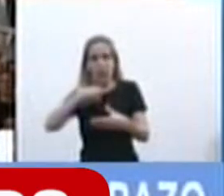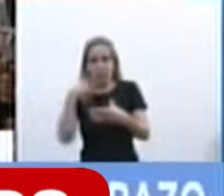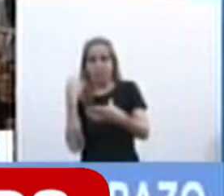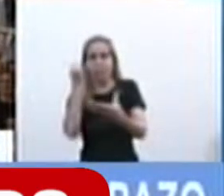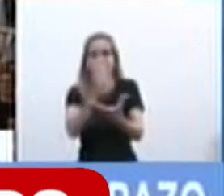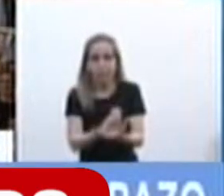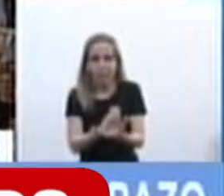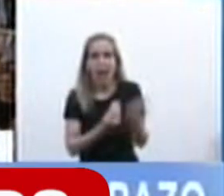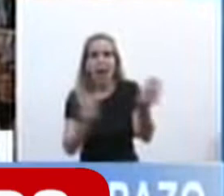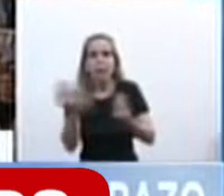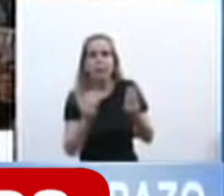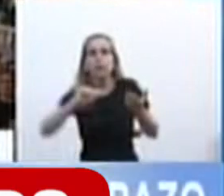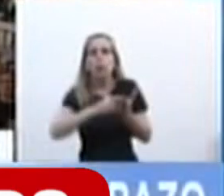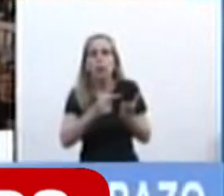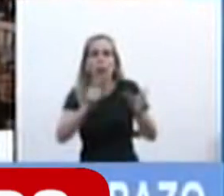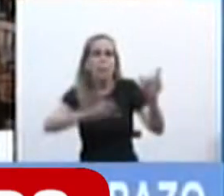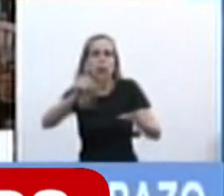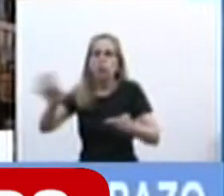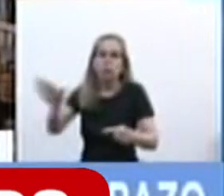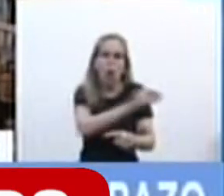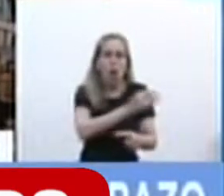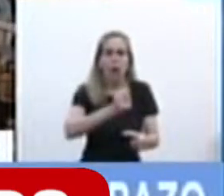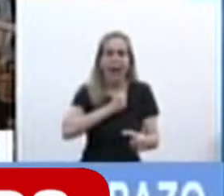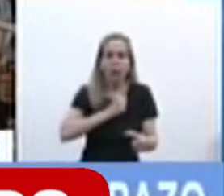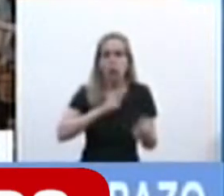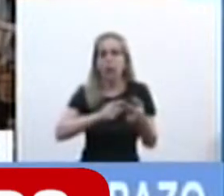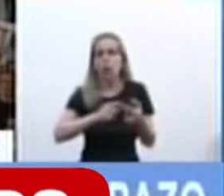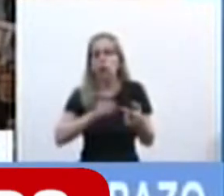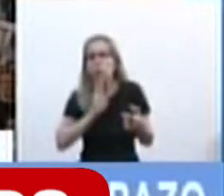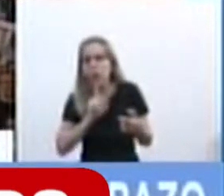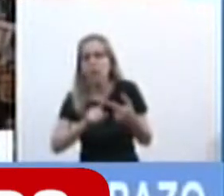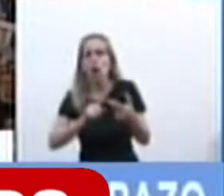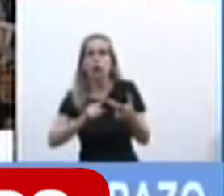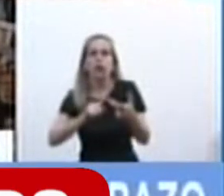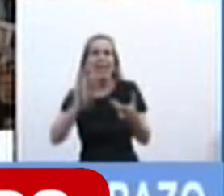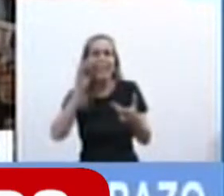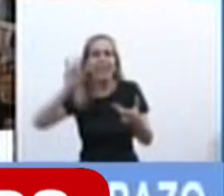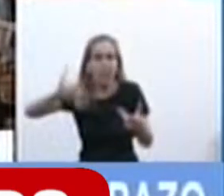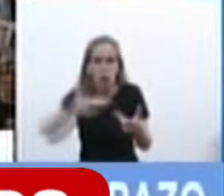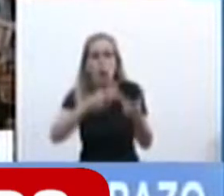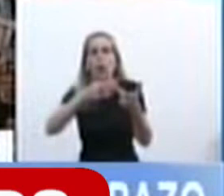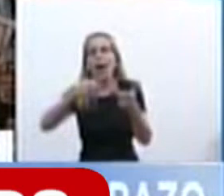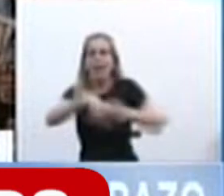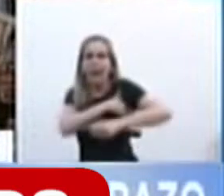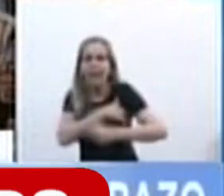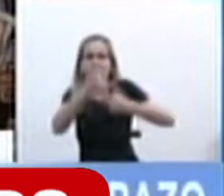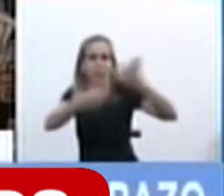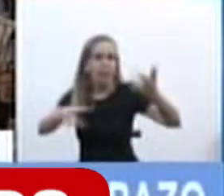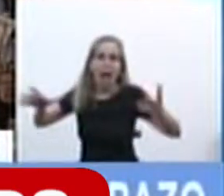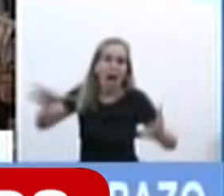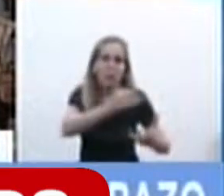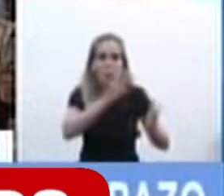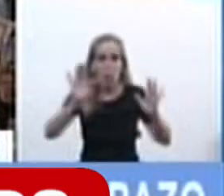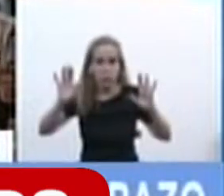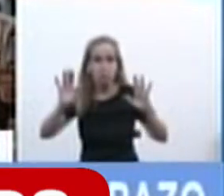provincia de Buenos Aires, a los católicos, a los judíos, a los evangelistas, a los no creyentes, a todos. Señora